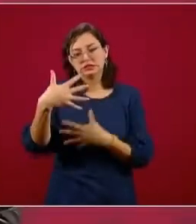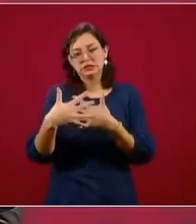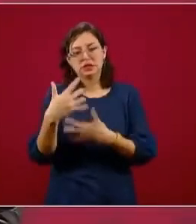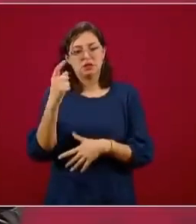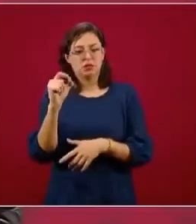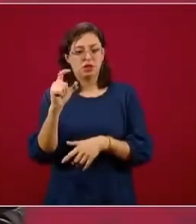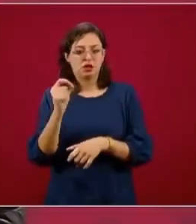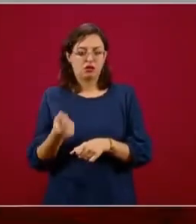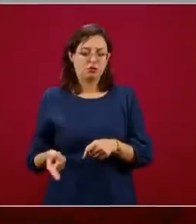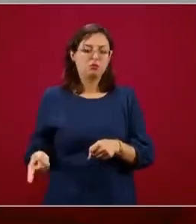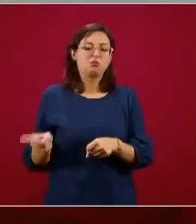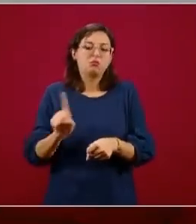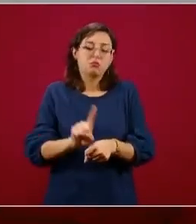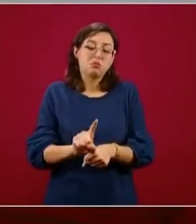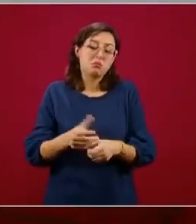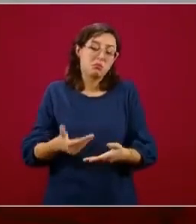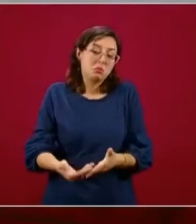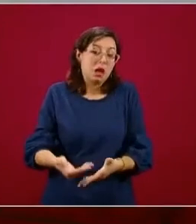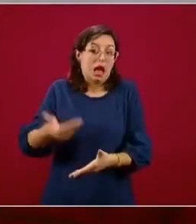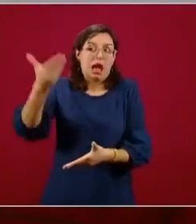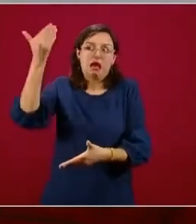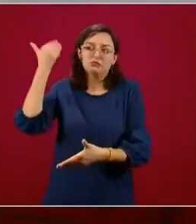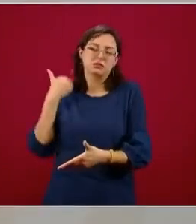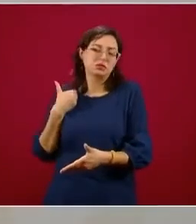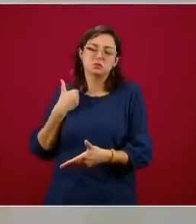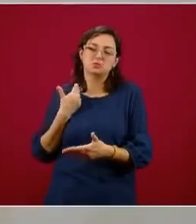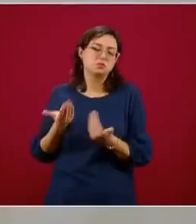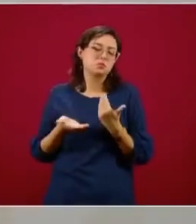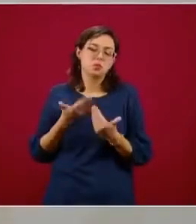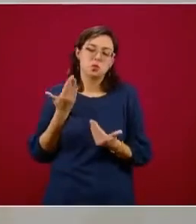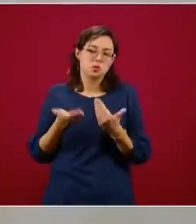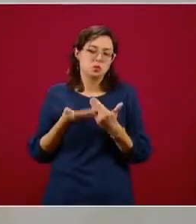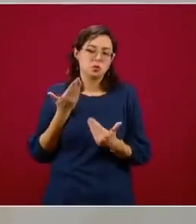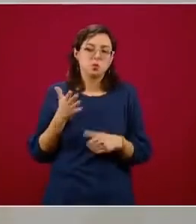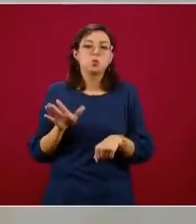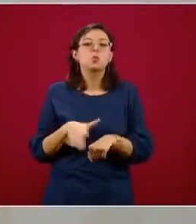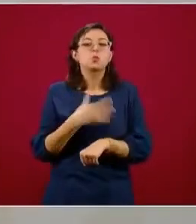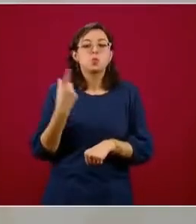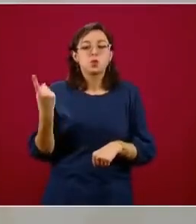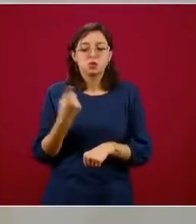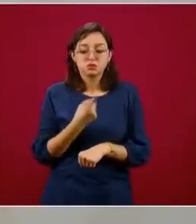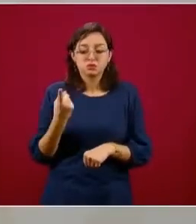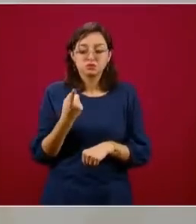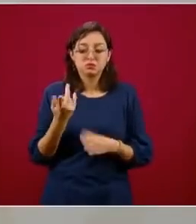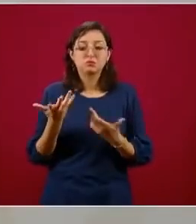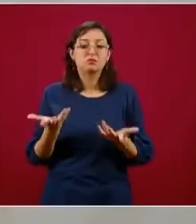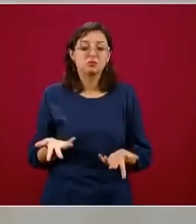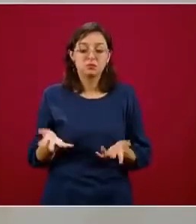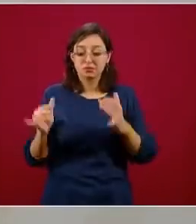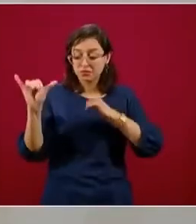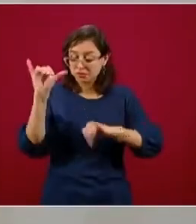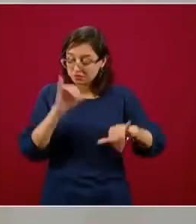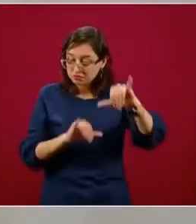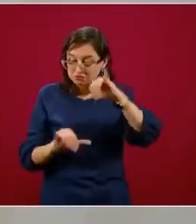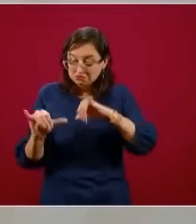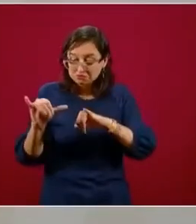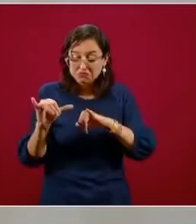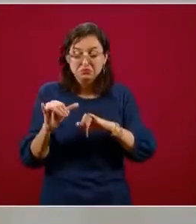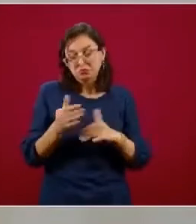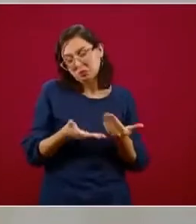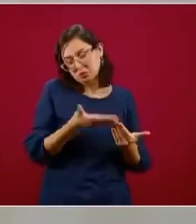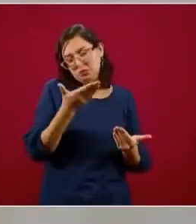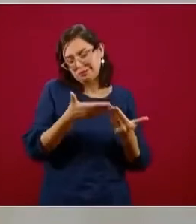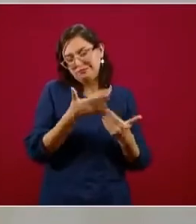¿no? Previos a esa información realmente eran todavía pocos porque eran menos los laboratorios reconocidos y eran menos